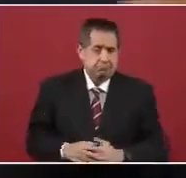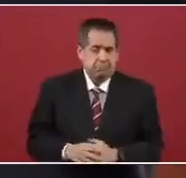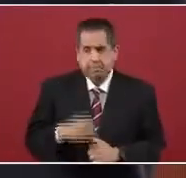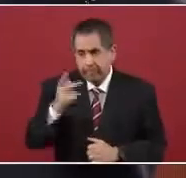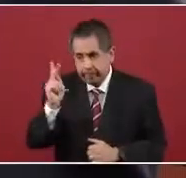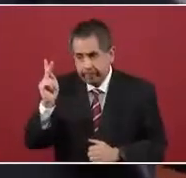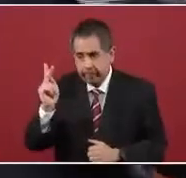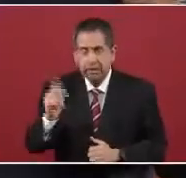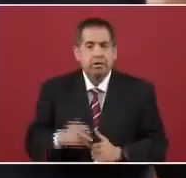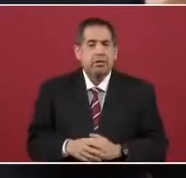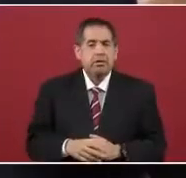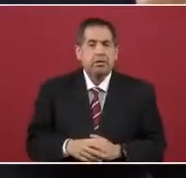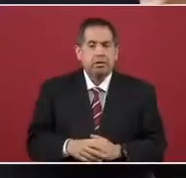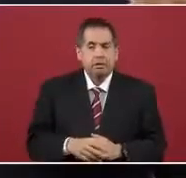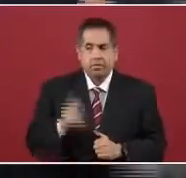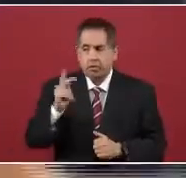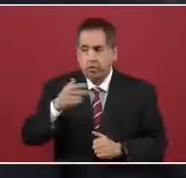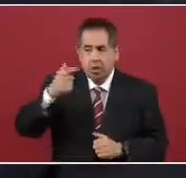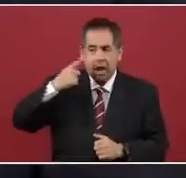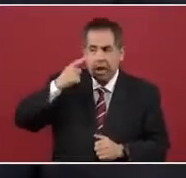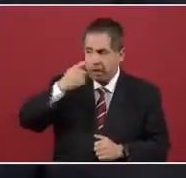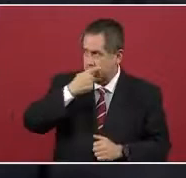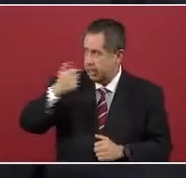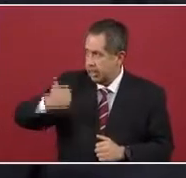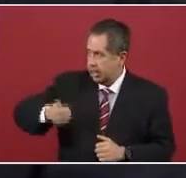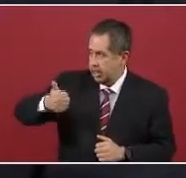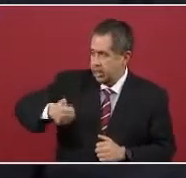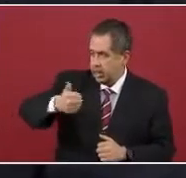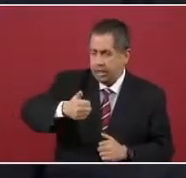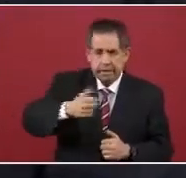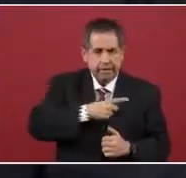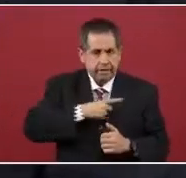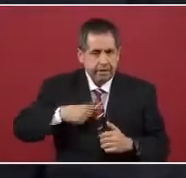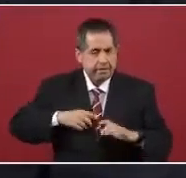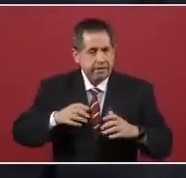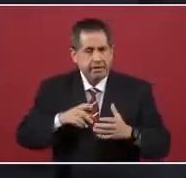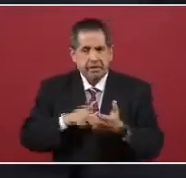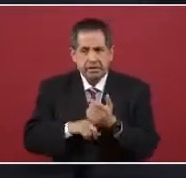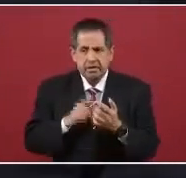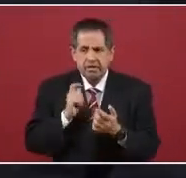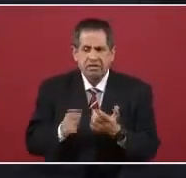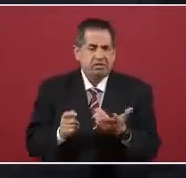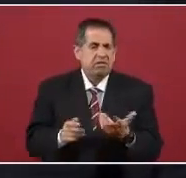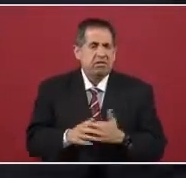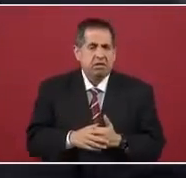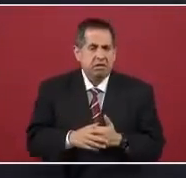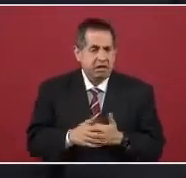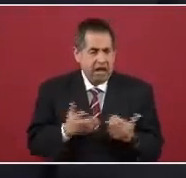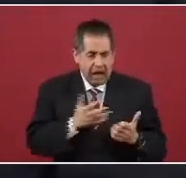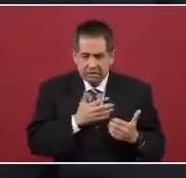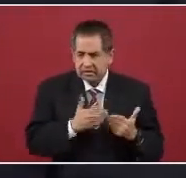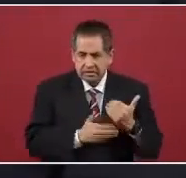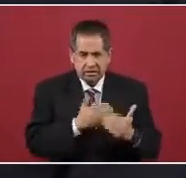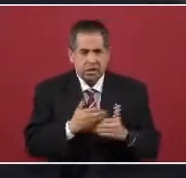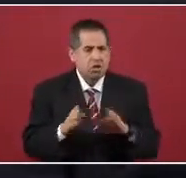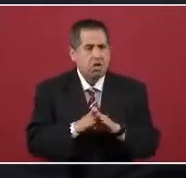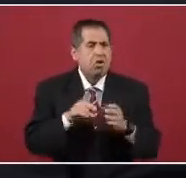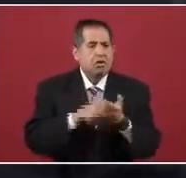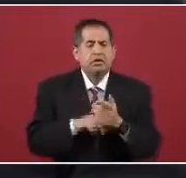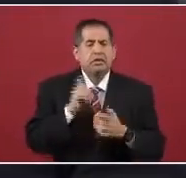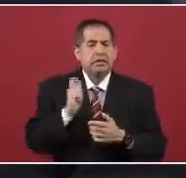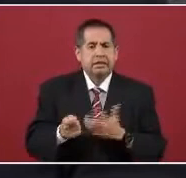pero pues cada quien debe de actuar en